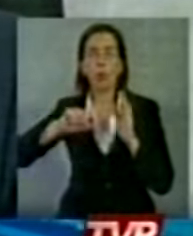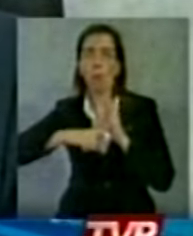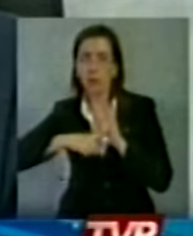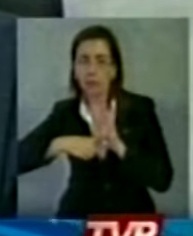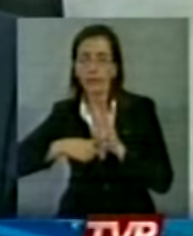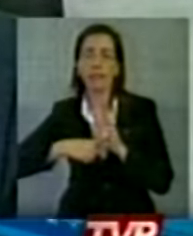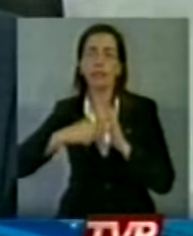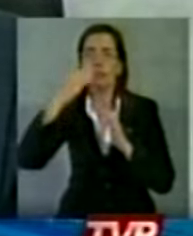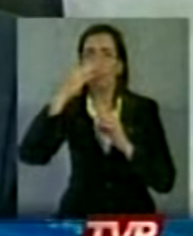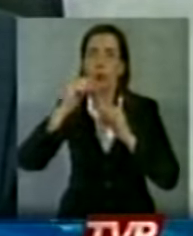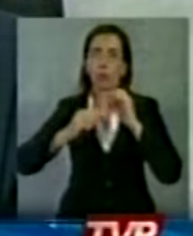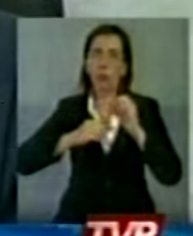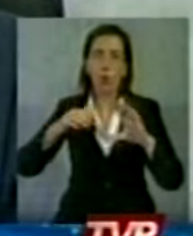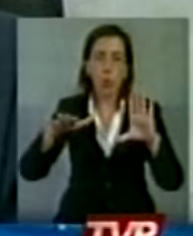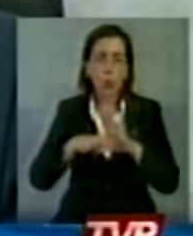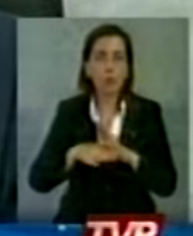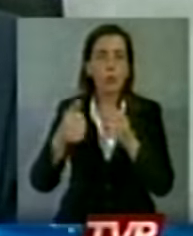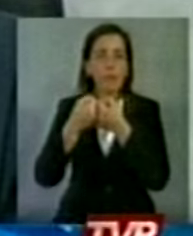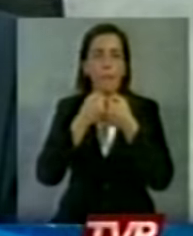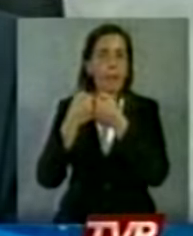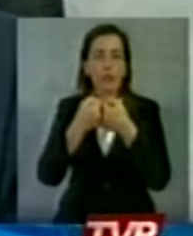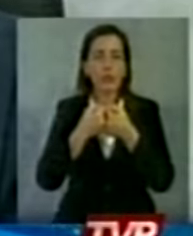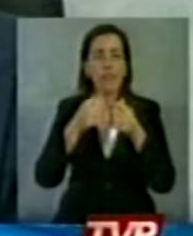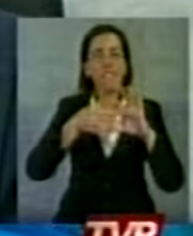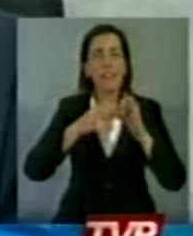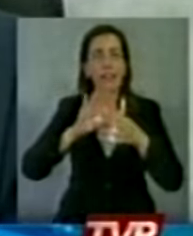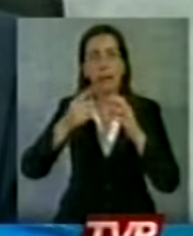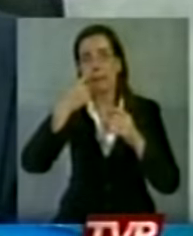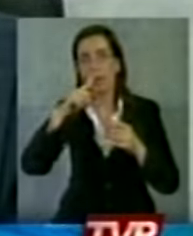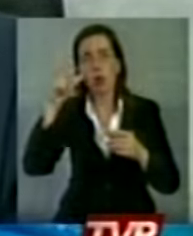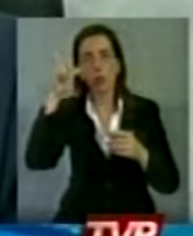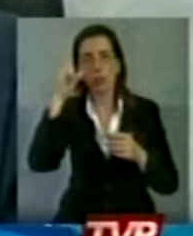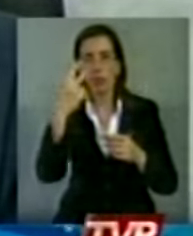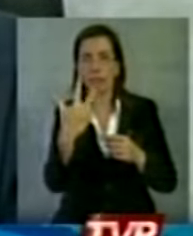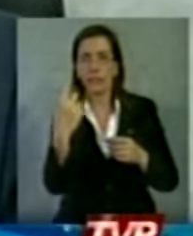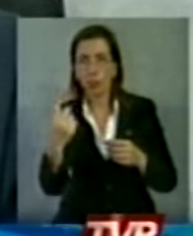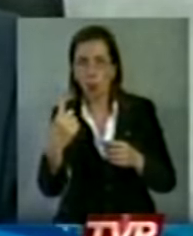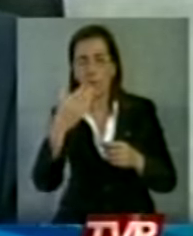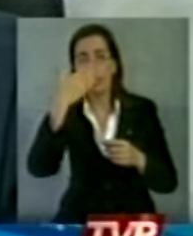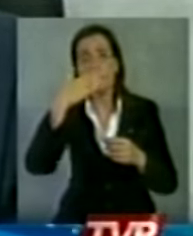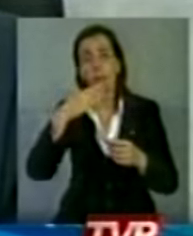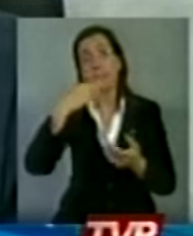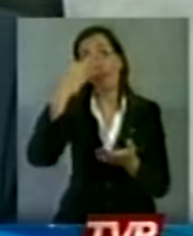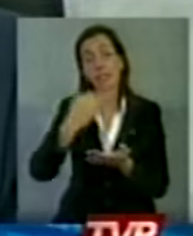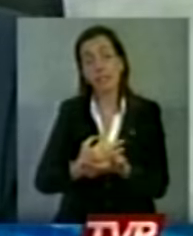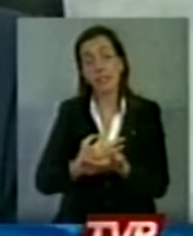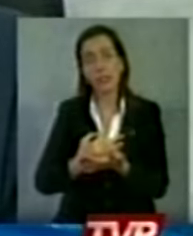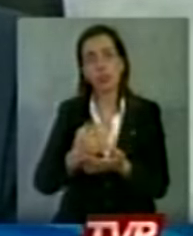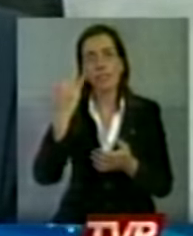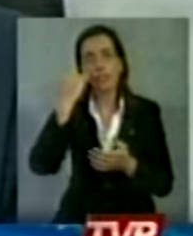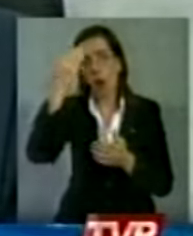Maduró en el Pacto Federal de 1831 y se definió en